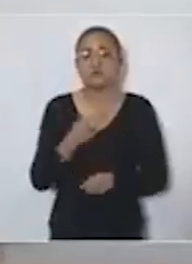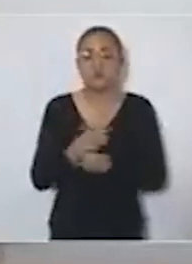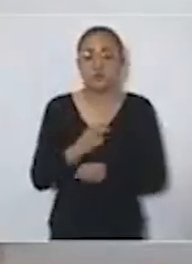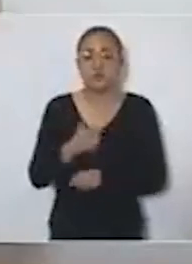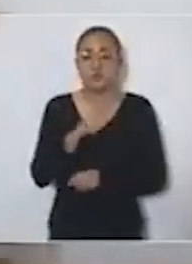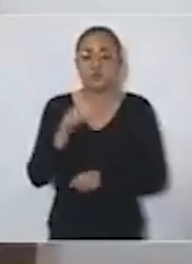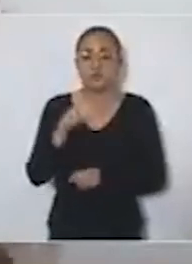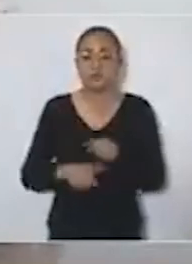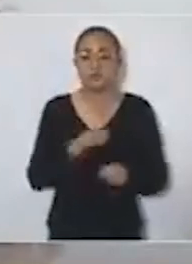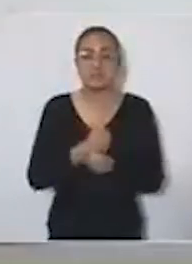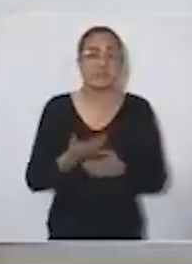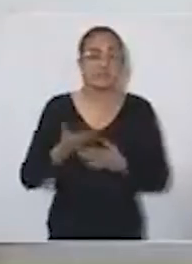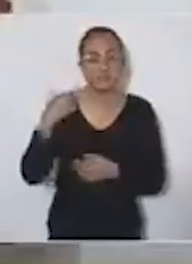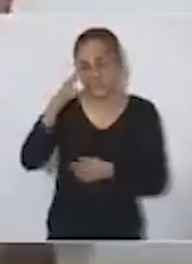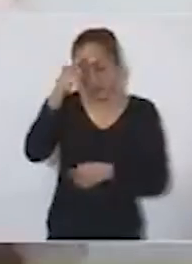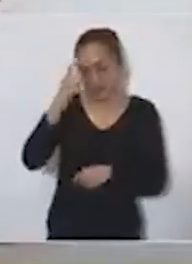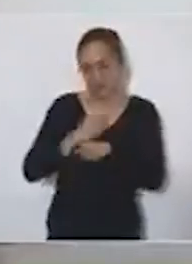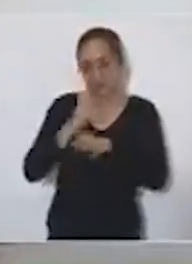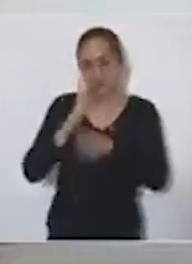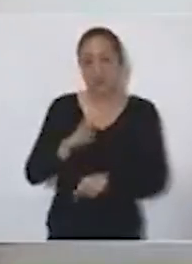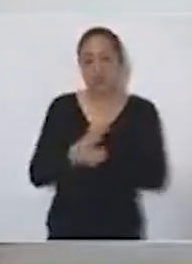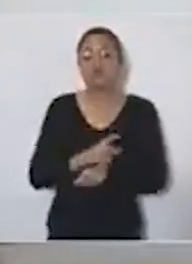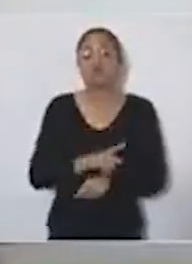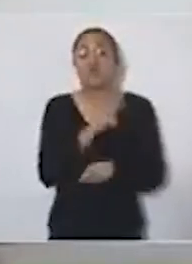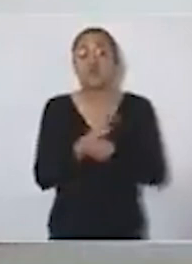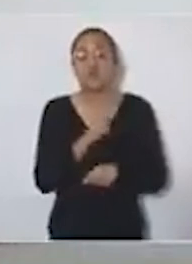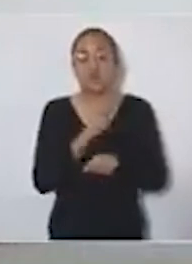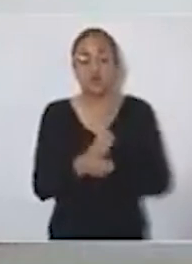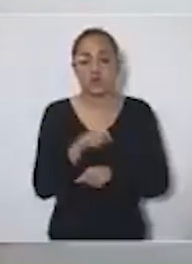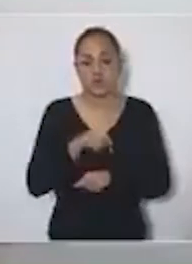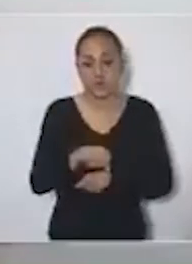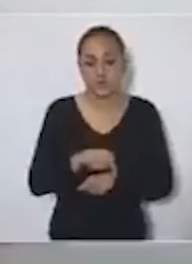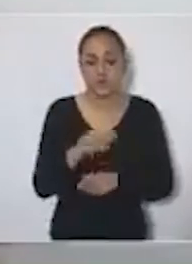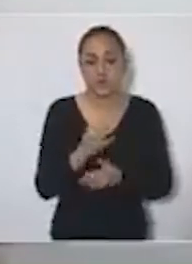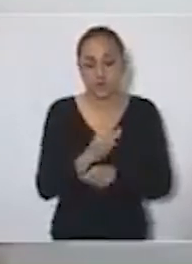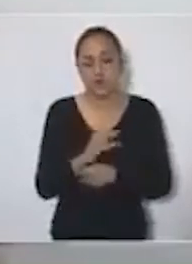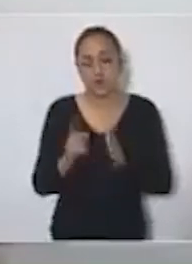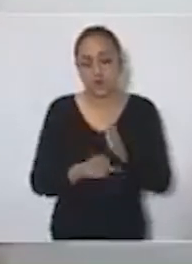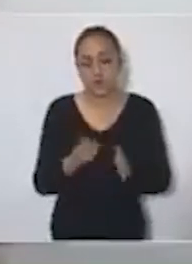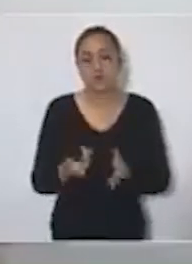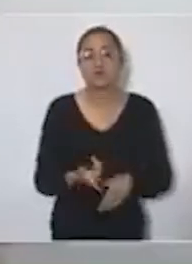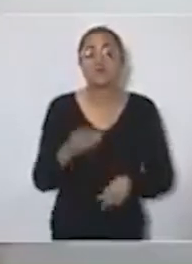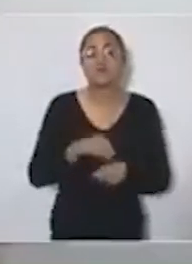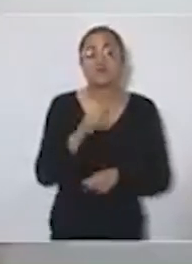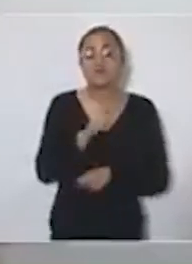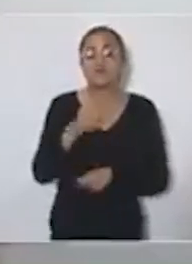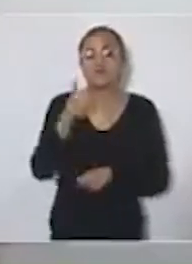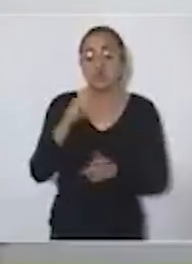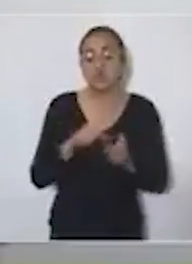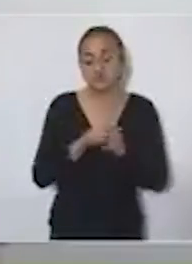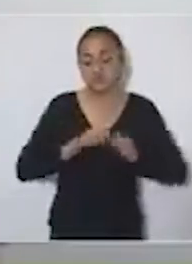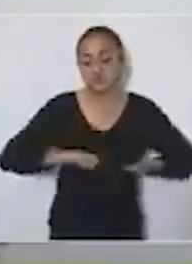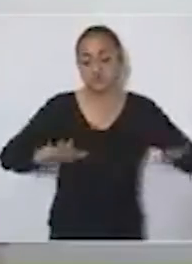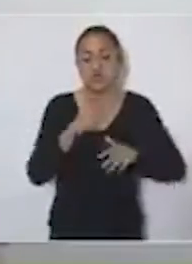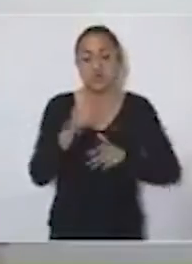17 años que se aplicaron la primera dosis el 22 de agosto al 3 de septiembre. Van a estar 106 módulos de